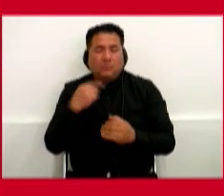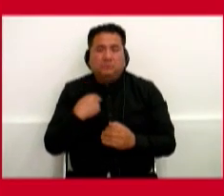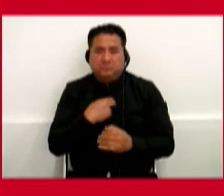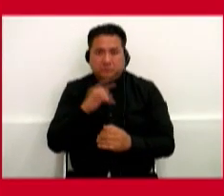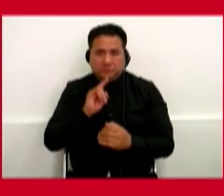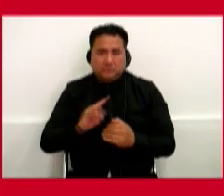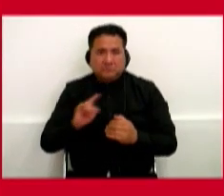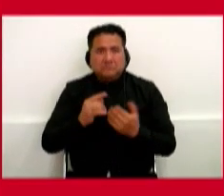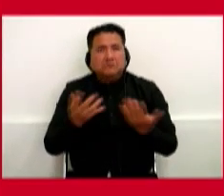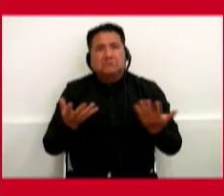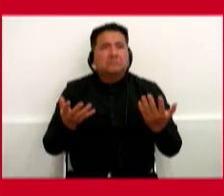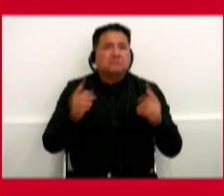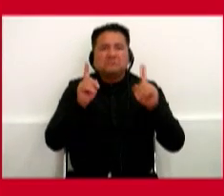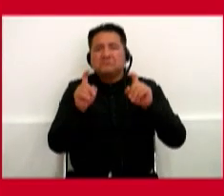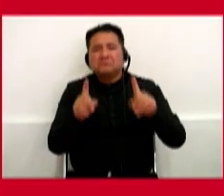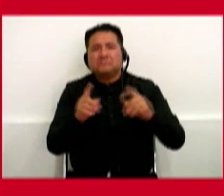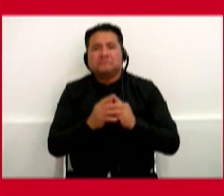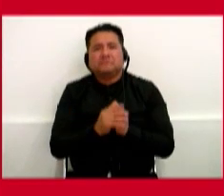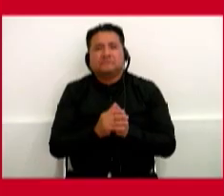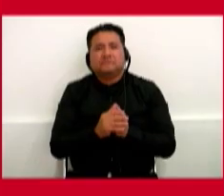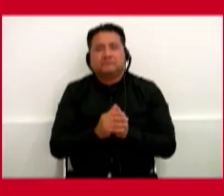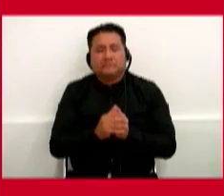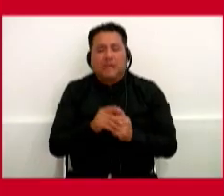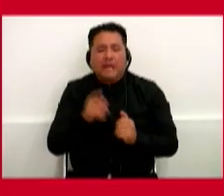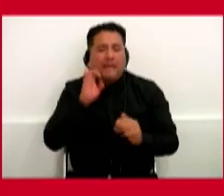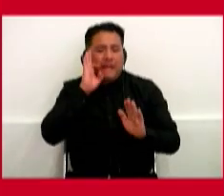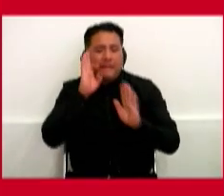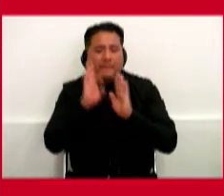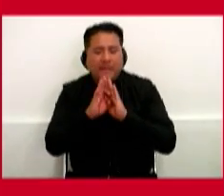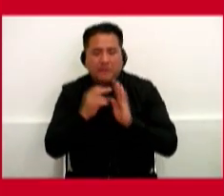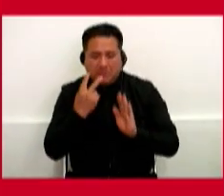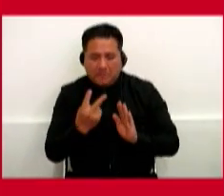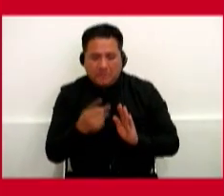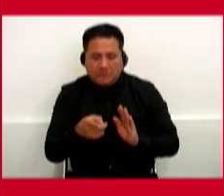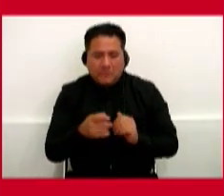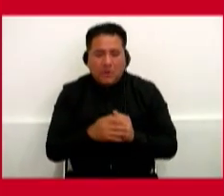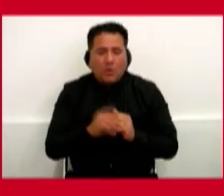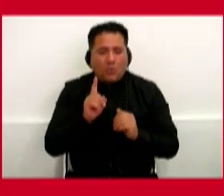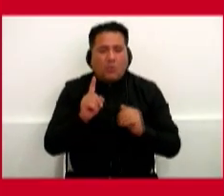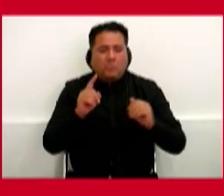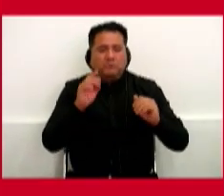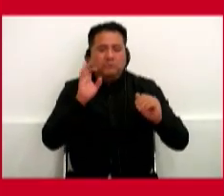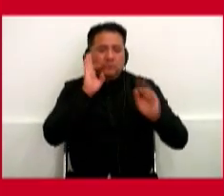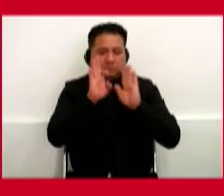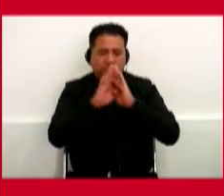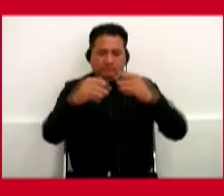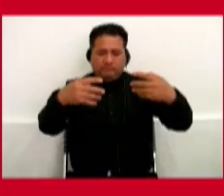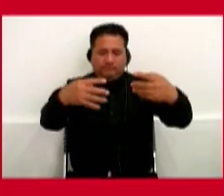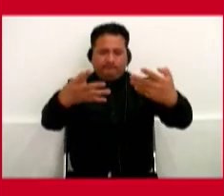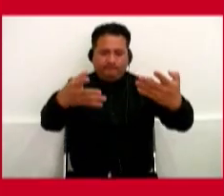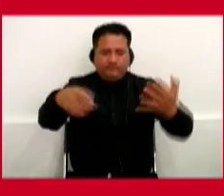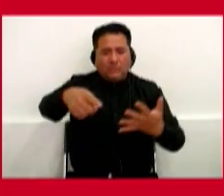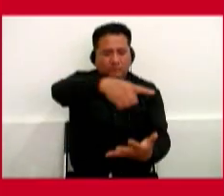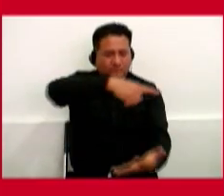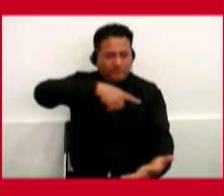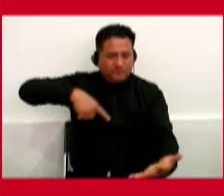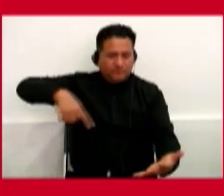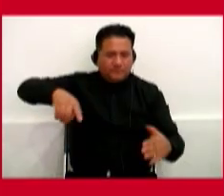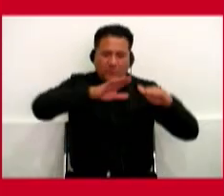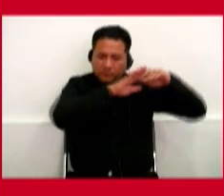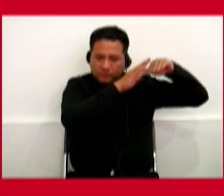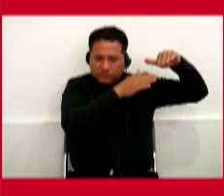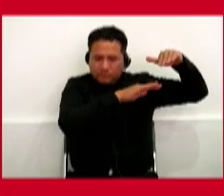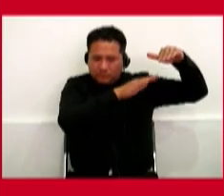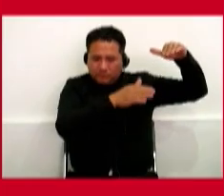¿no? Entonces, aquí en esta imagen vemos una foto de un Open Pit típico en el que vemos